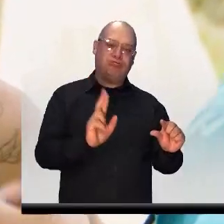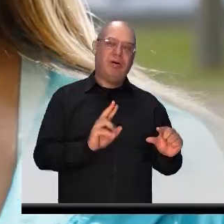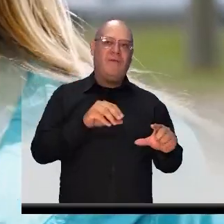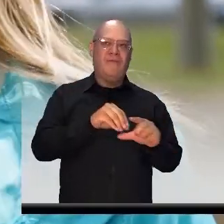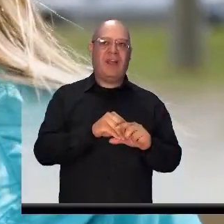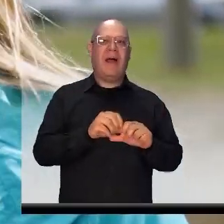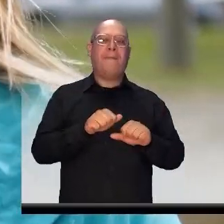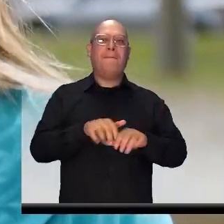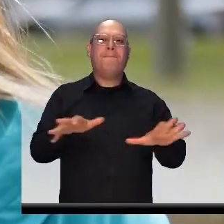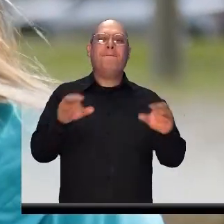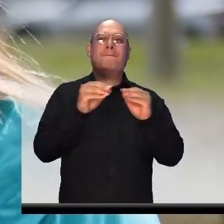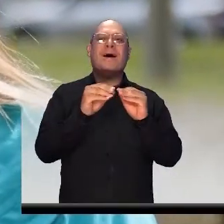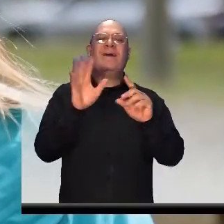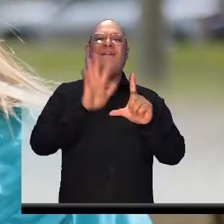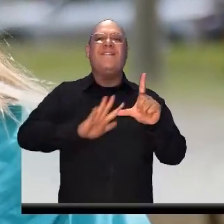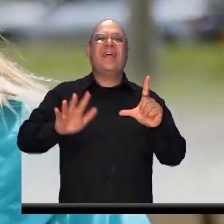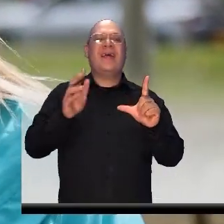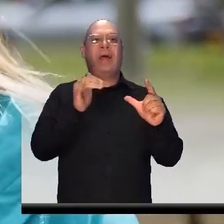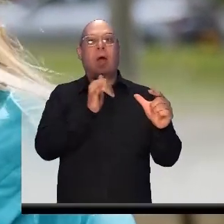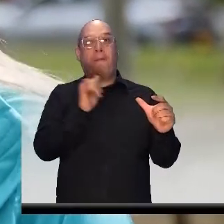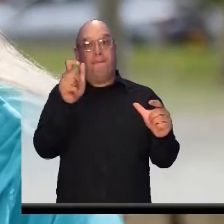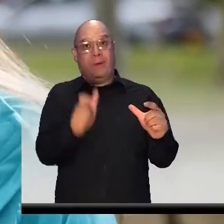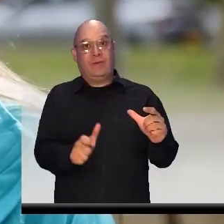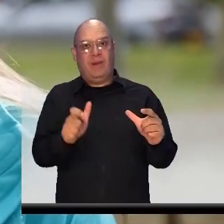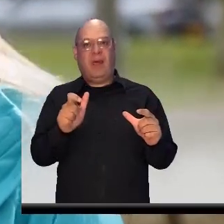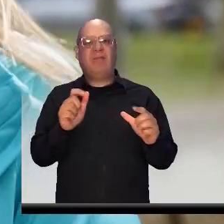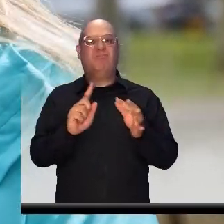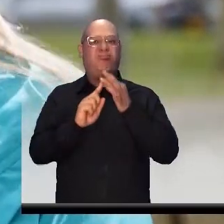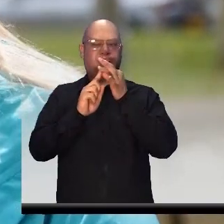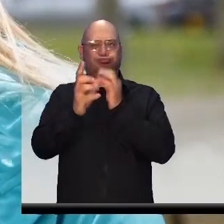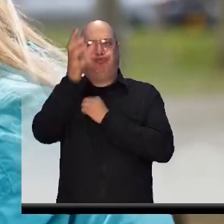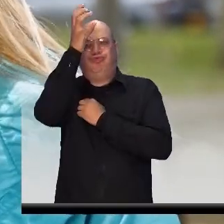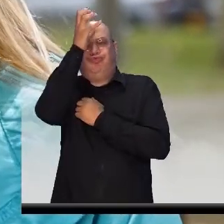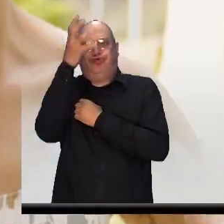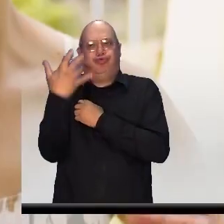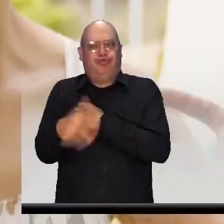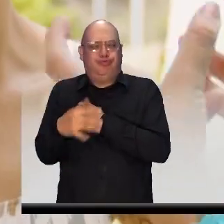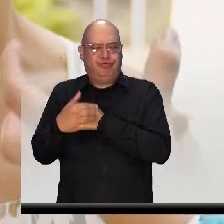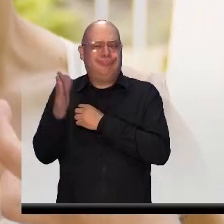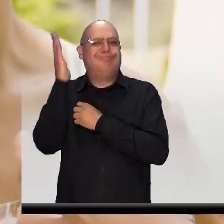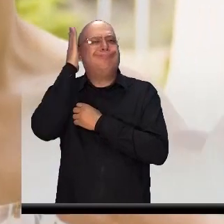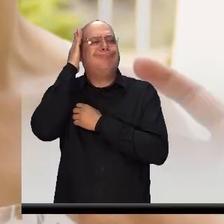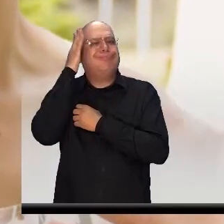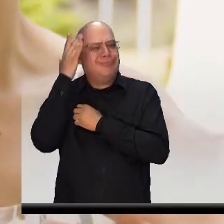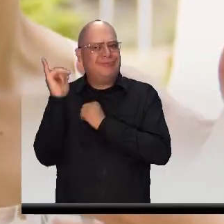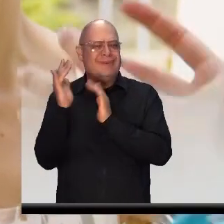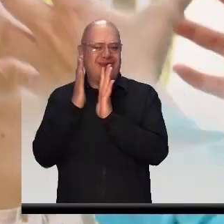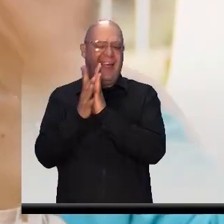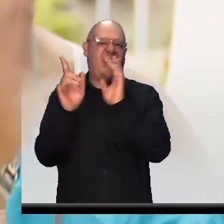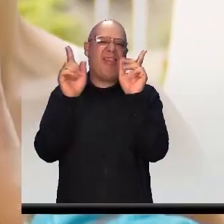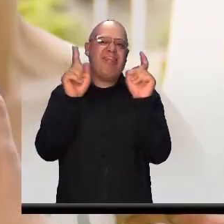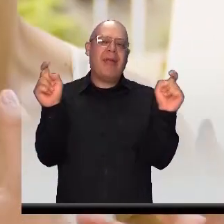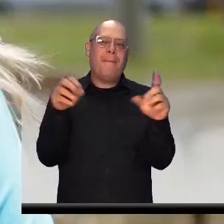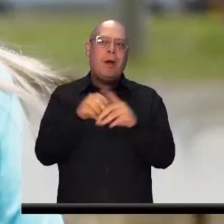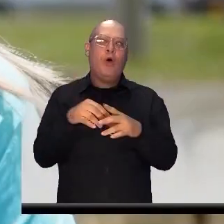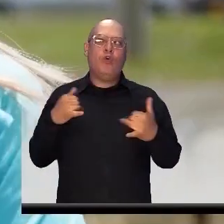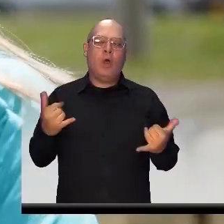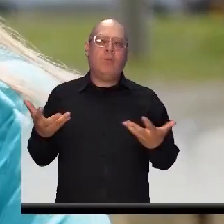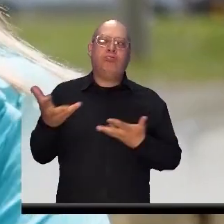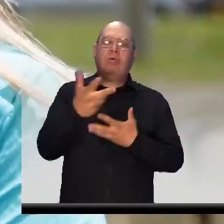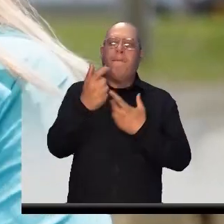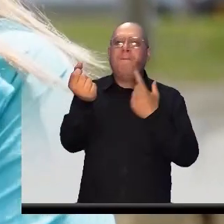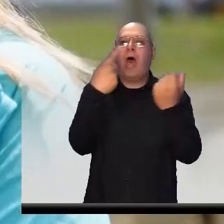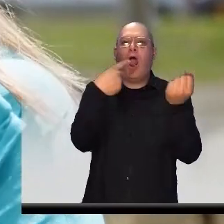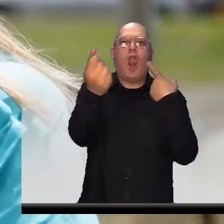podcast, porque vamos a tener una invitada especial que es precisamente especialista, valga la redundancia, en estos temas donde van a poder todas esas preguntas que ustedes